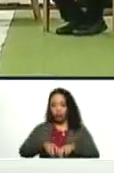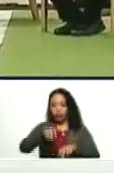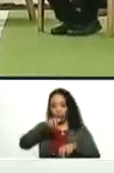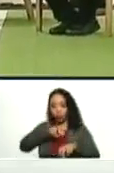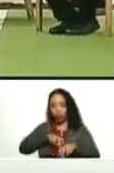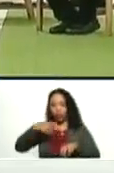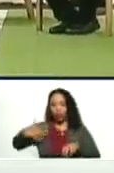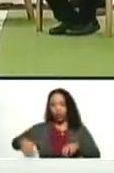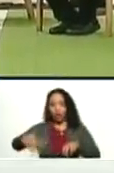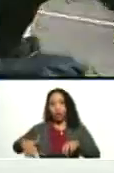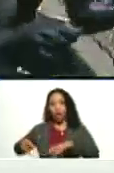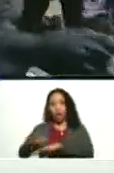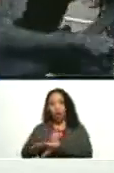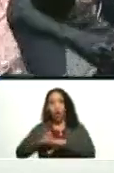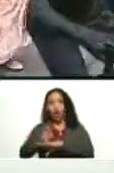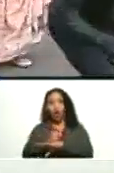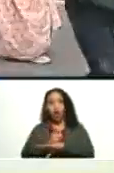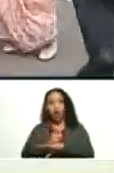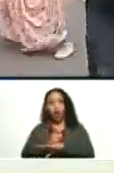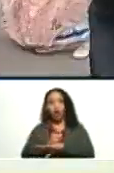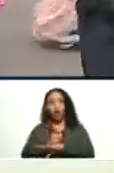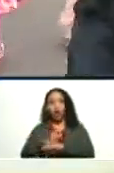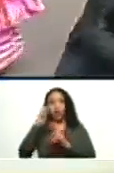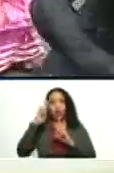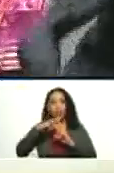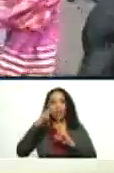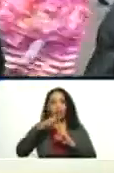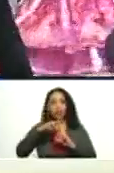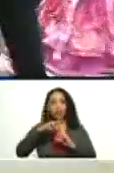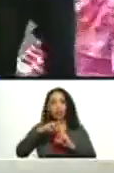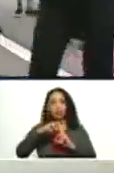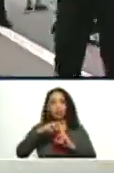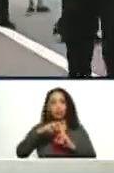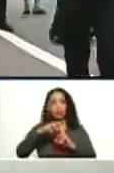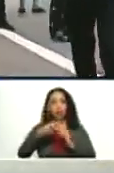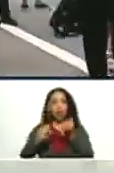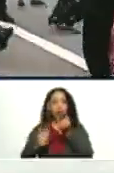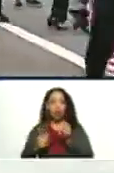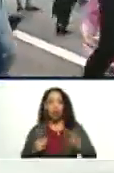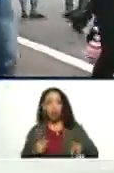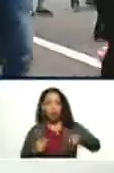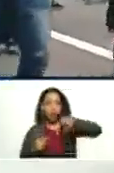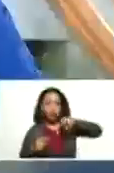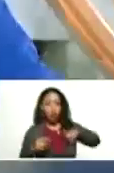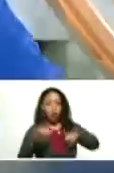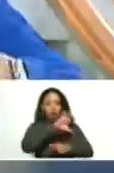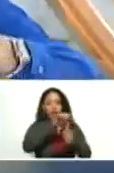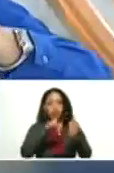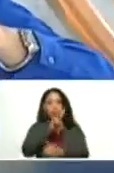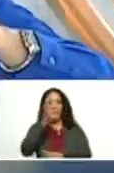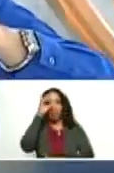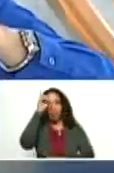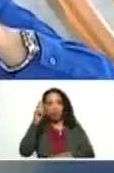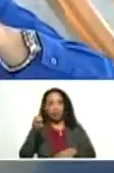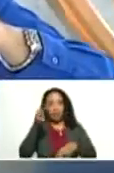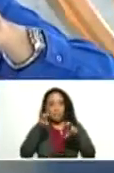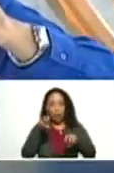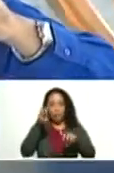derecha, venía el gobernador Freddy Bernal. Y en la parte de izquierda venía la vicepresidenta Delcy Rodríguez.